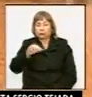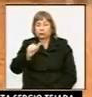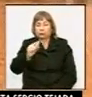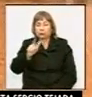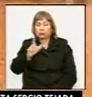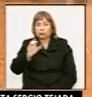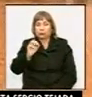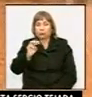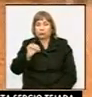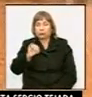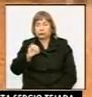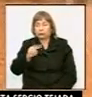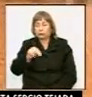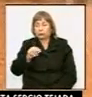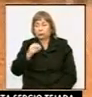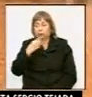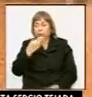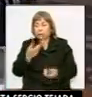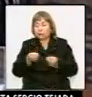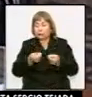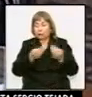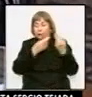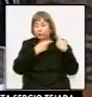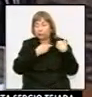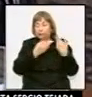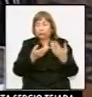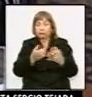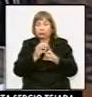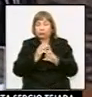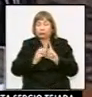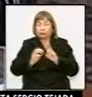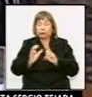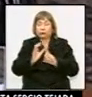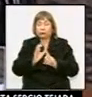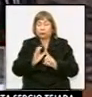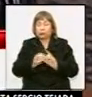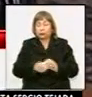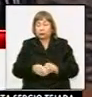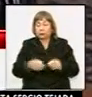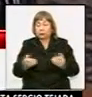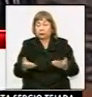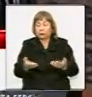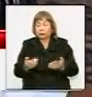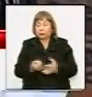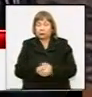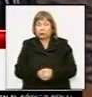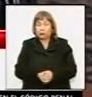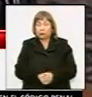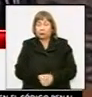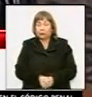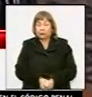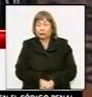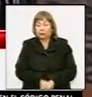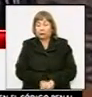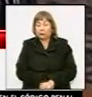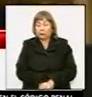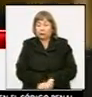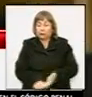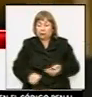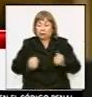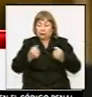encargado pues de esta Comisión de Cultura, en donde pues se han